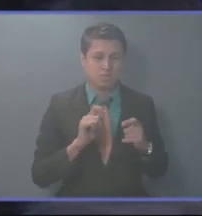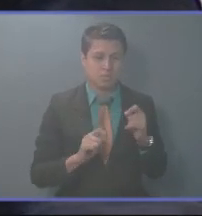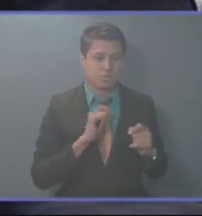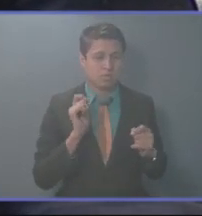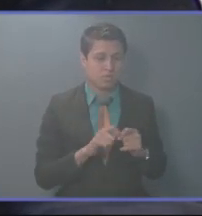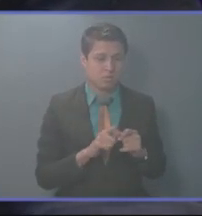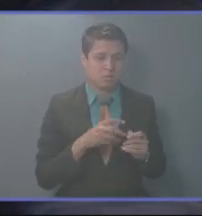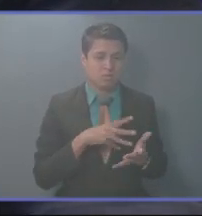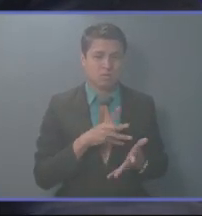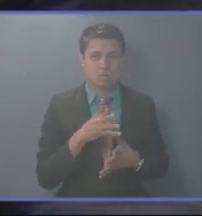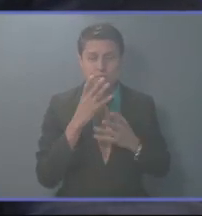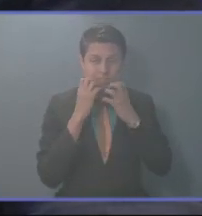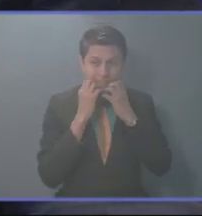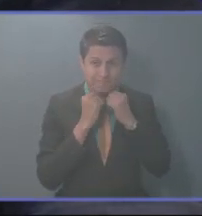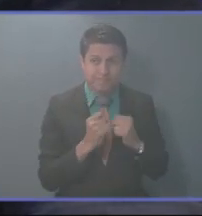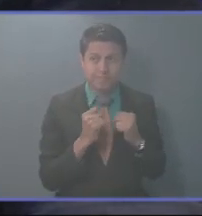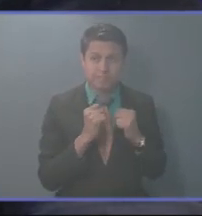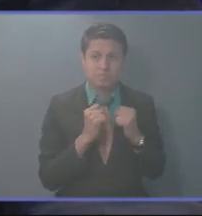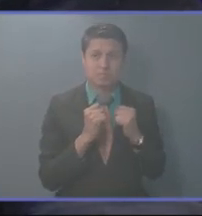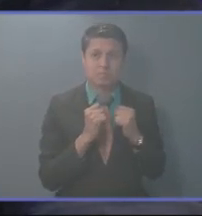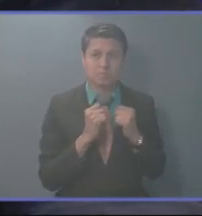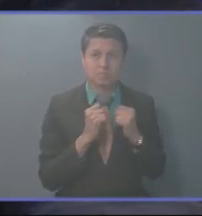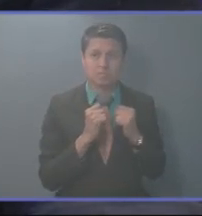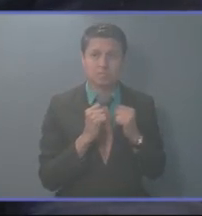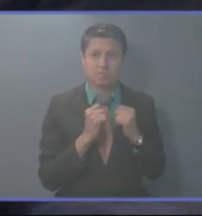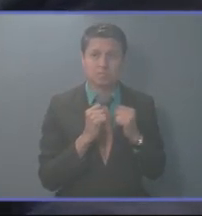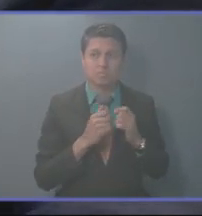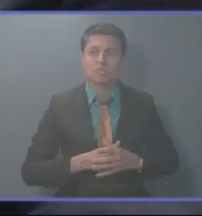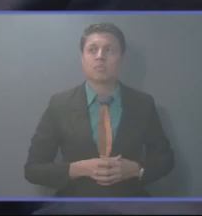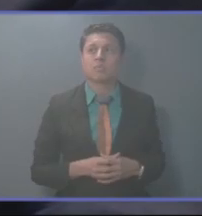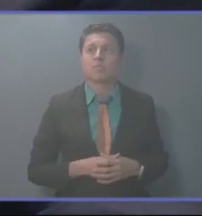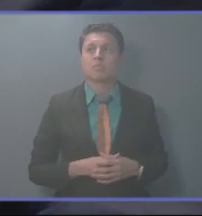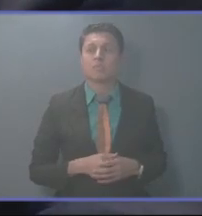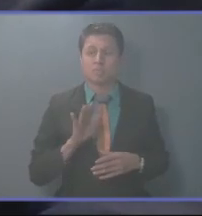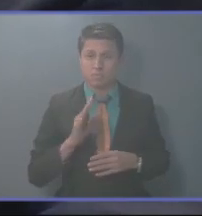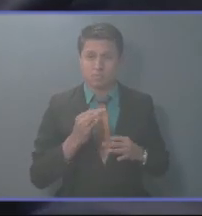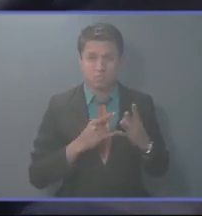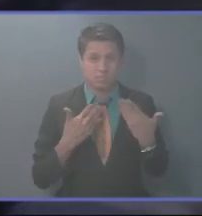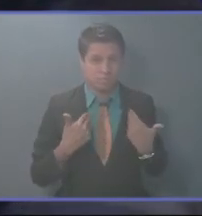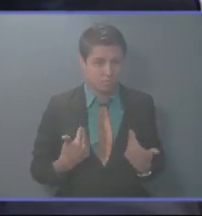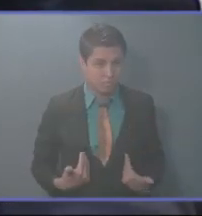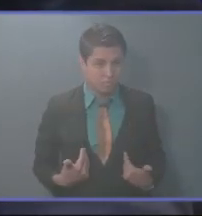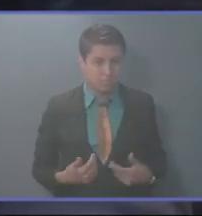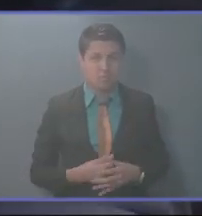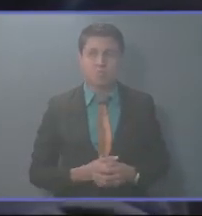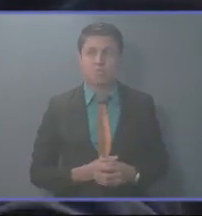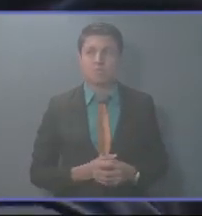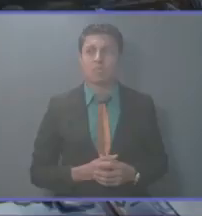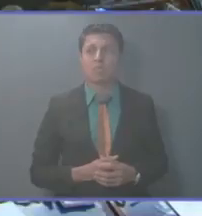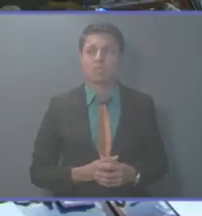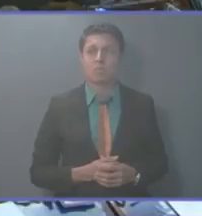al que se le asegurarán todas sus garantías necesarias para su defensa.